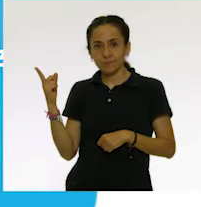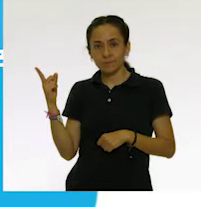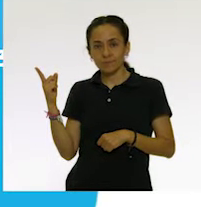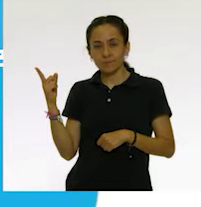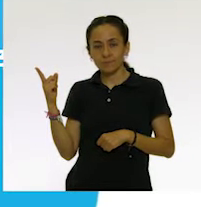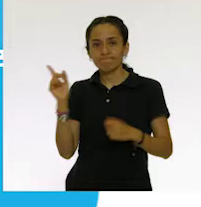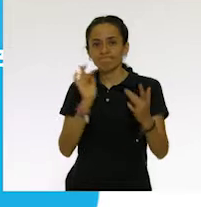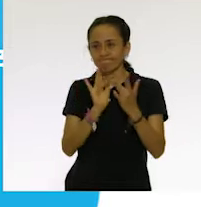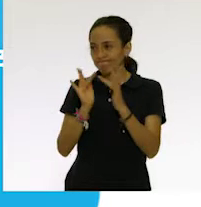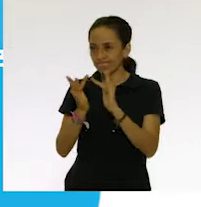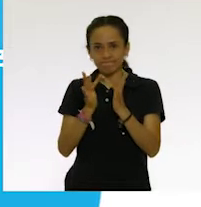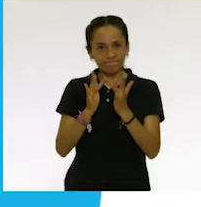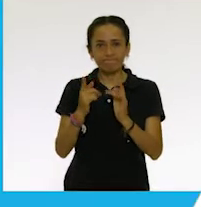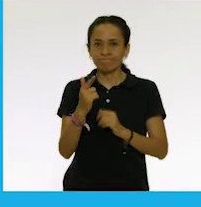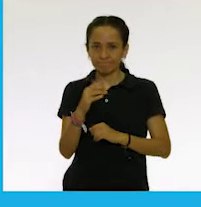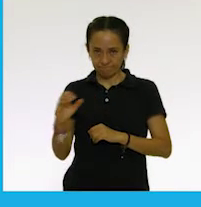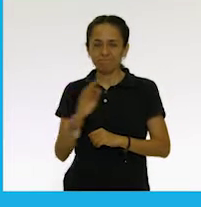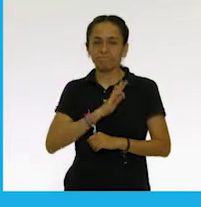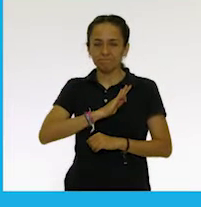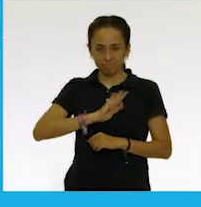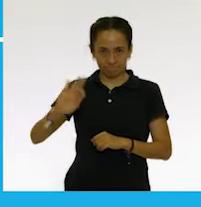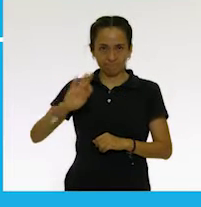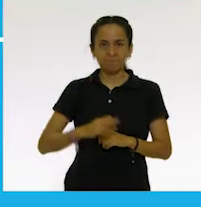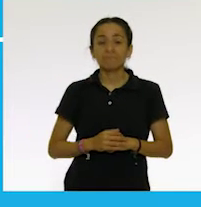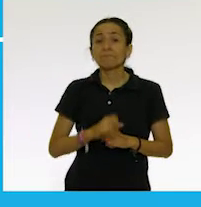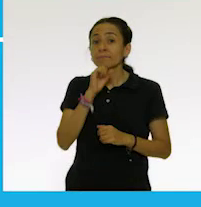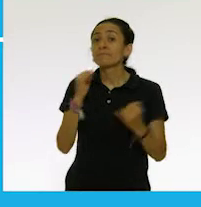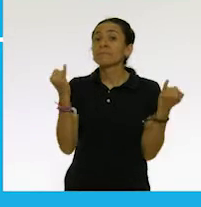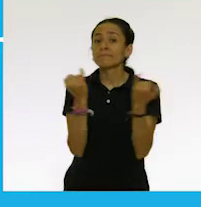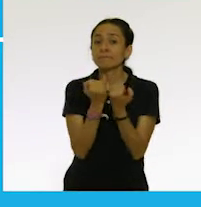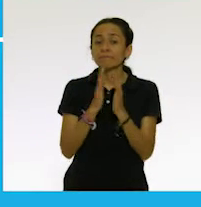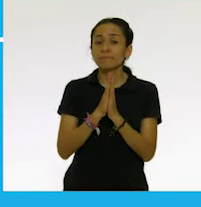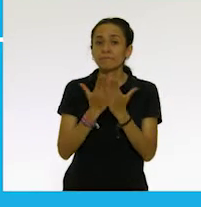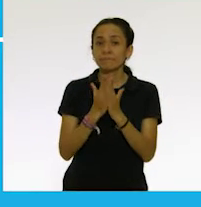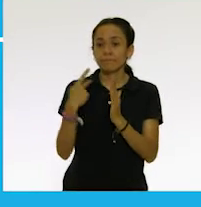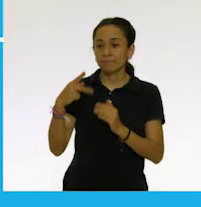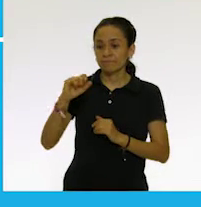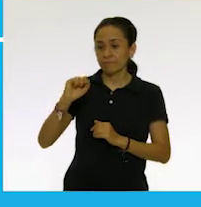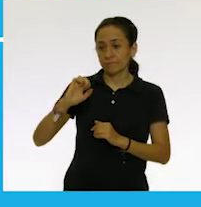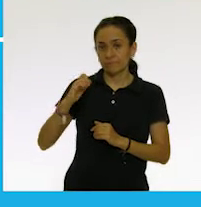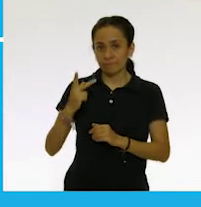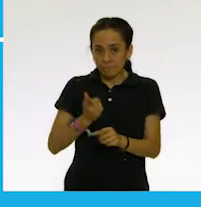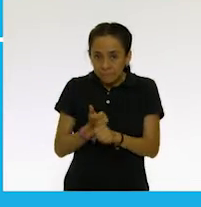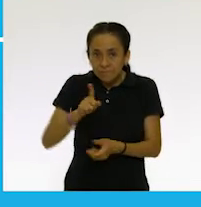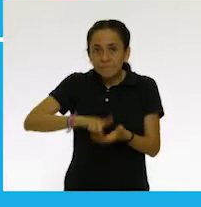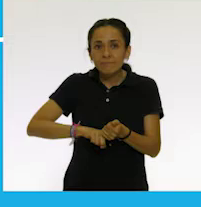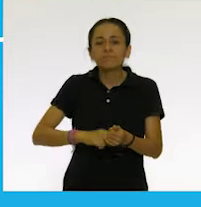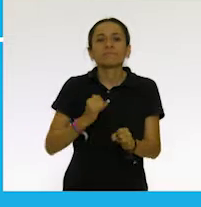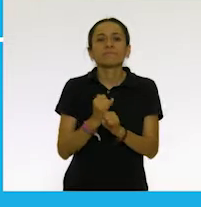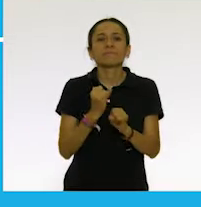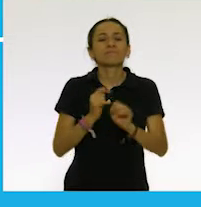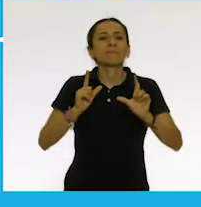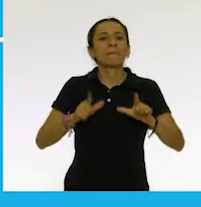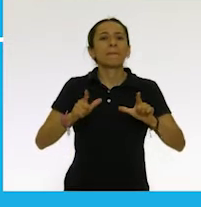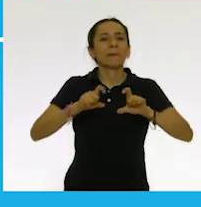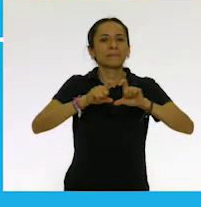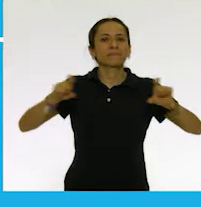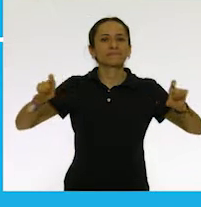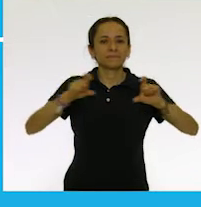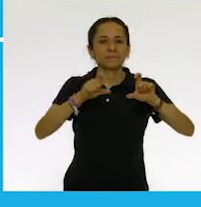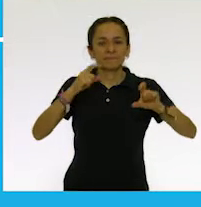13. 100 líneas. También puedes encontrar los libros de texto en la página